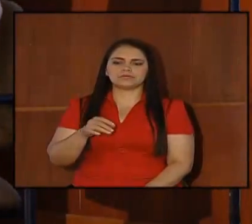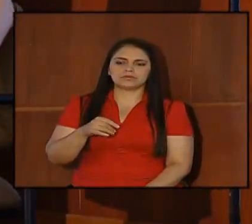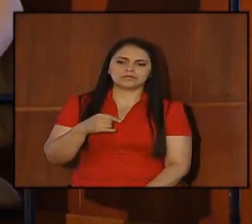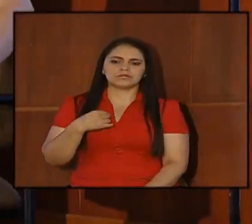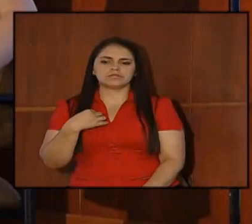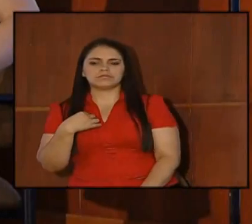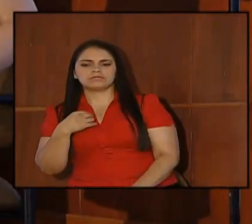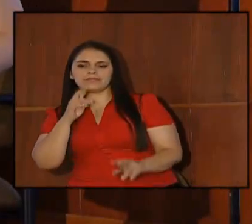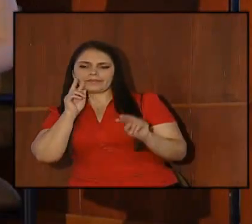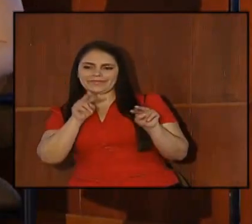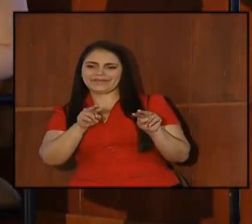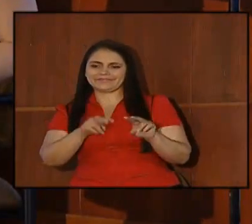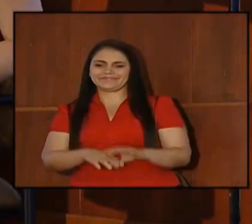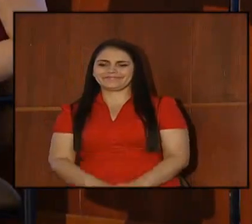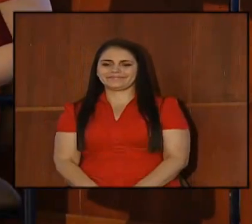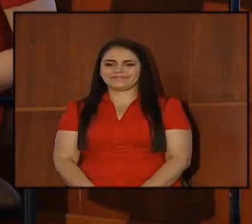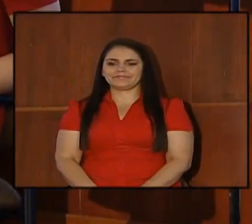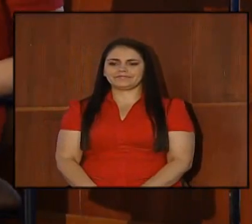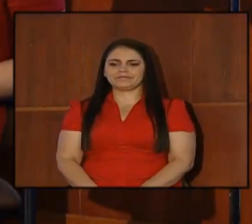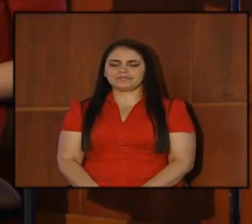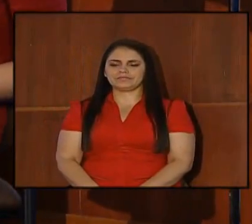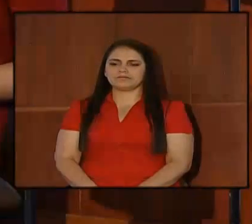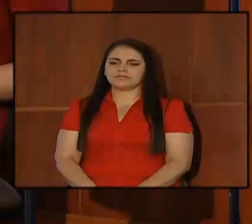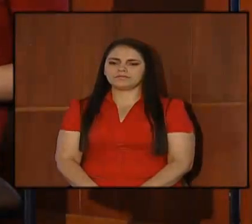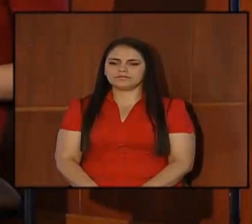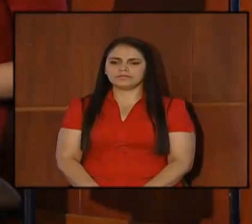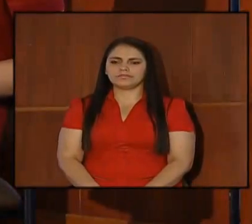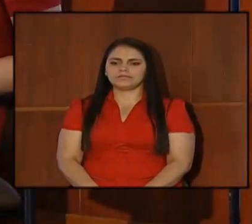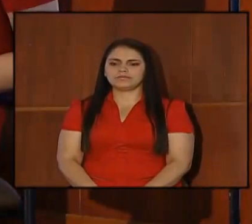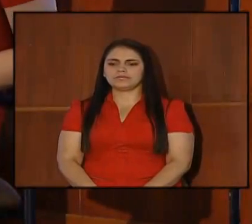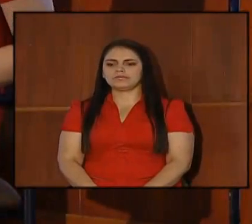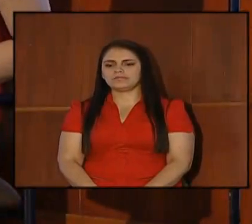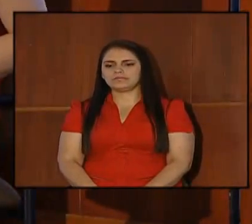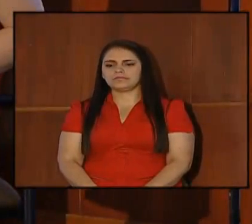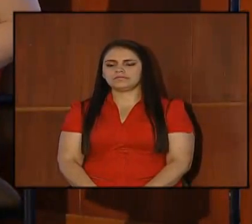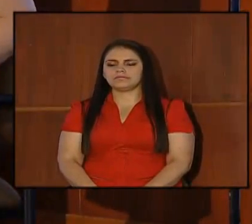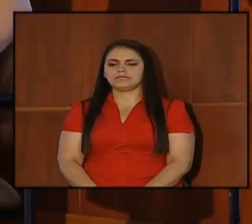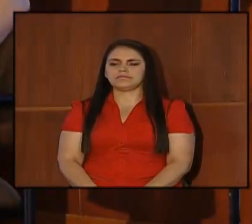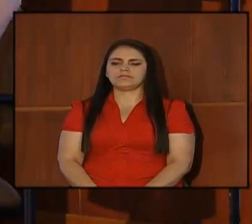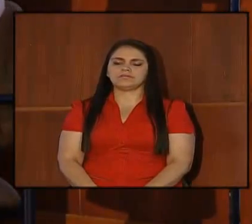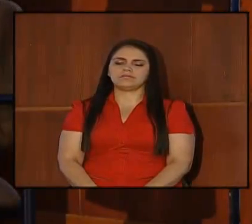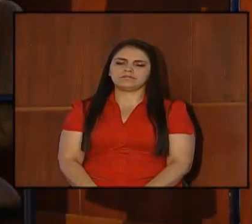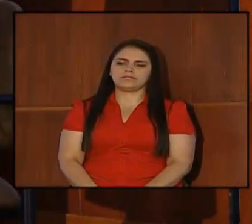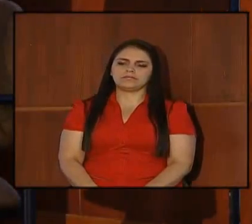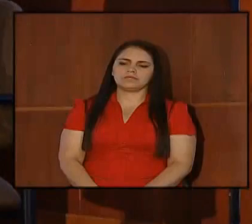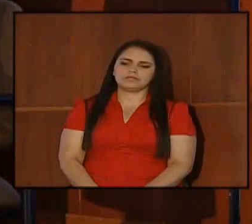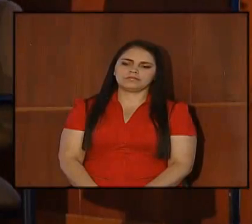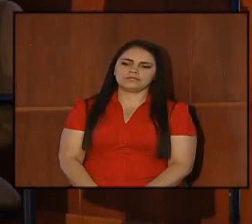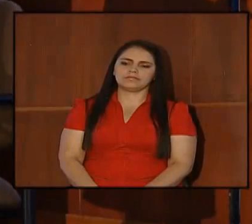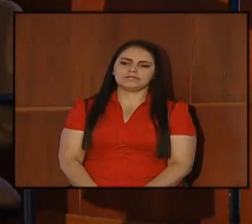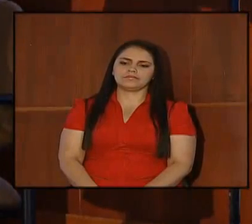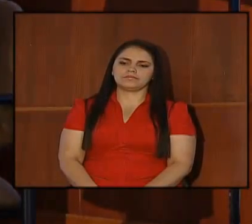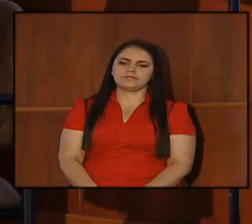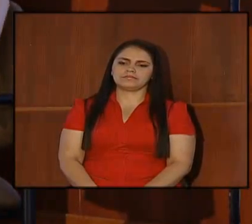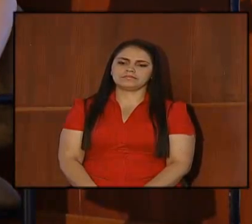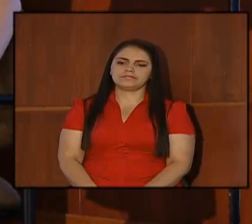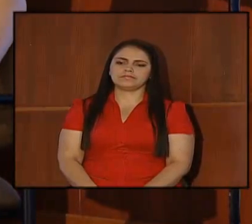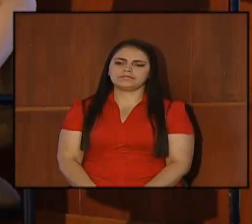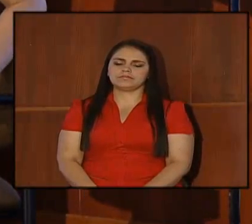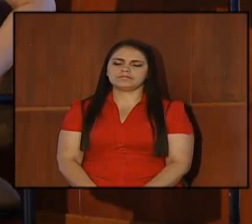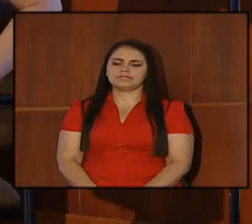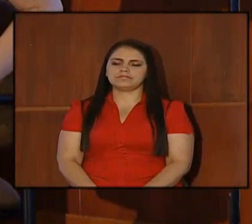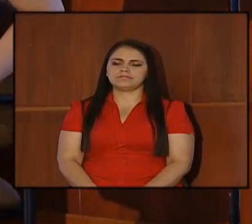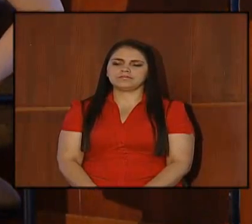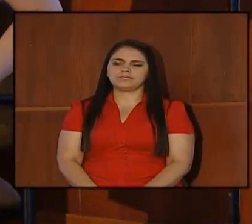es enseñarle al paciente cómo hacerlo. Puede ser ladeándose de un lado hacia otro. De esa manera,